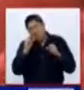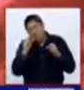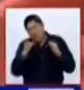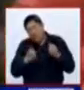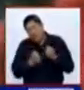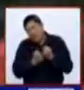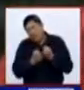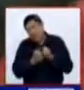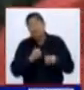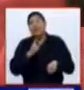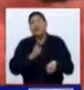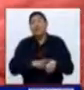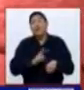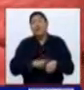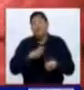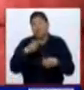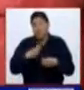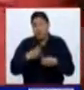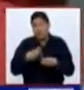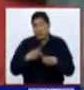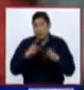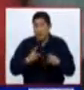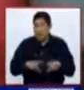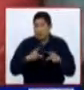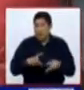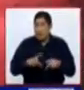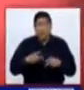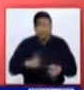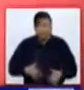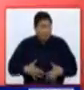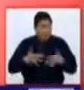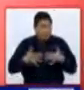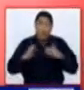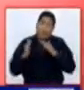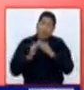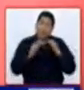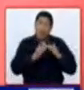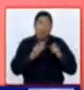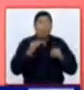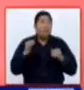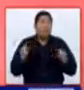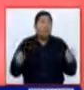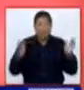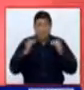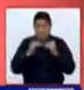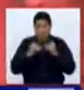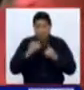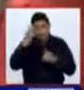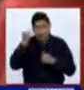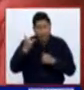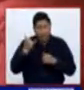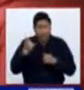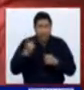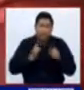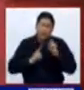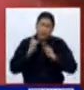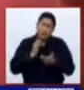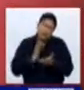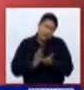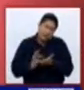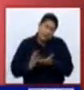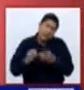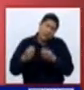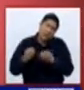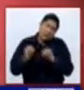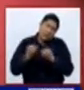poquito los momentos difíciles que estas personas viven en la ciudad de La Paz, en la sede de gobierno, por recoger unas cuantas monedas,